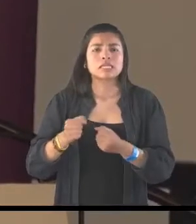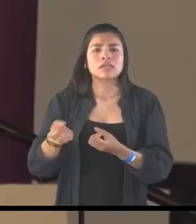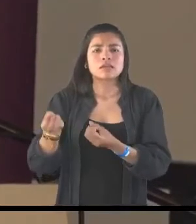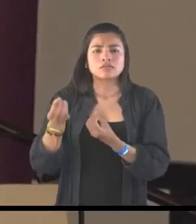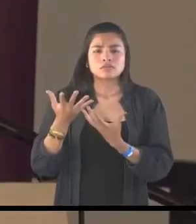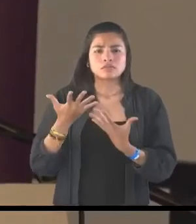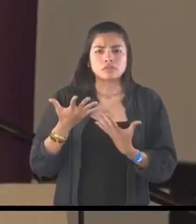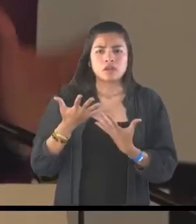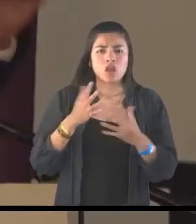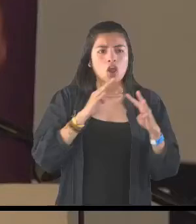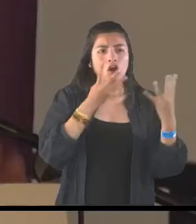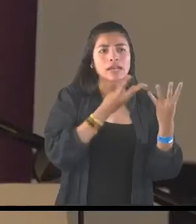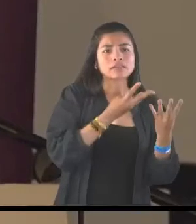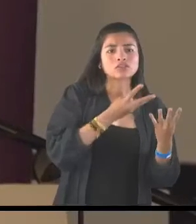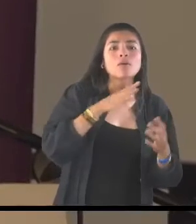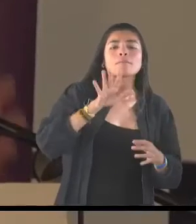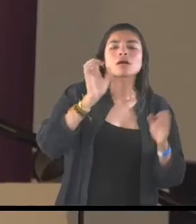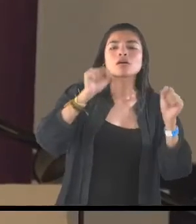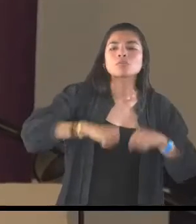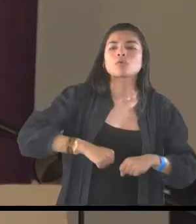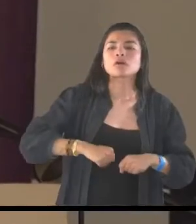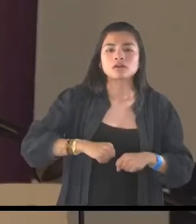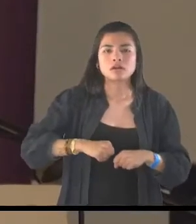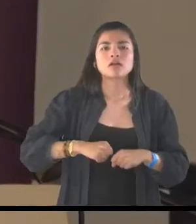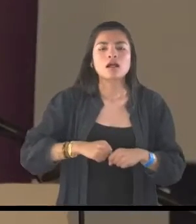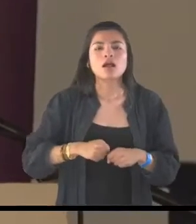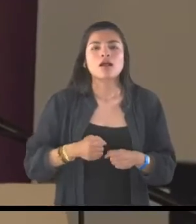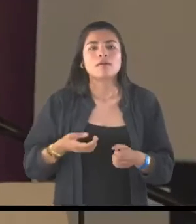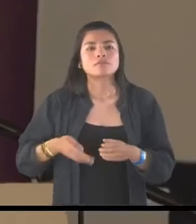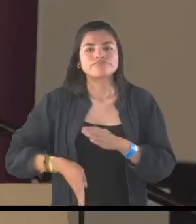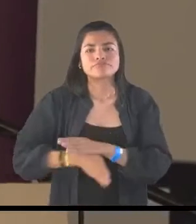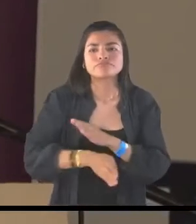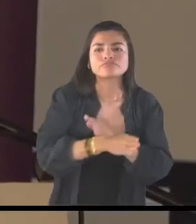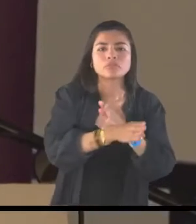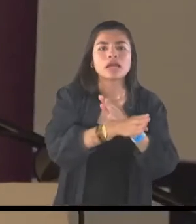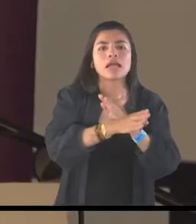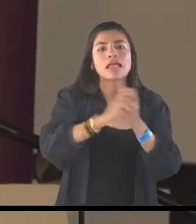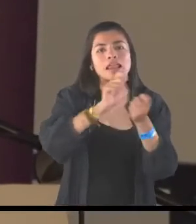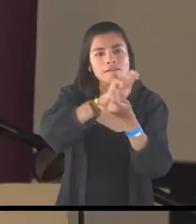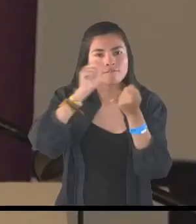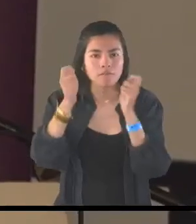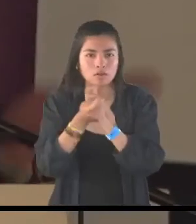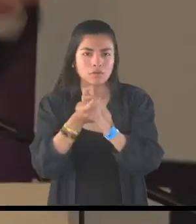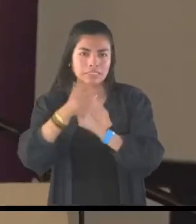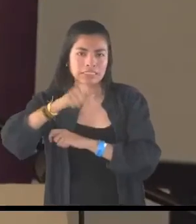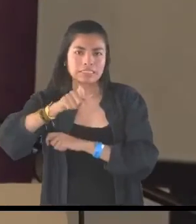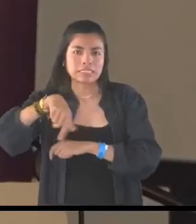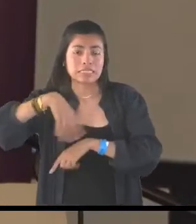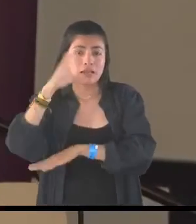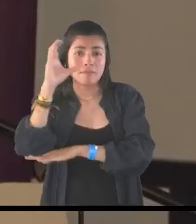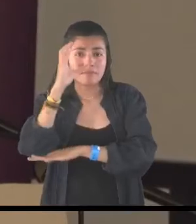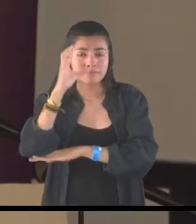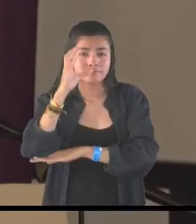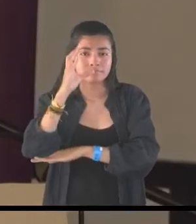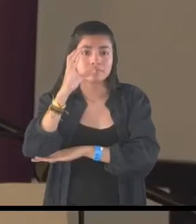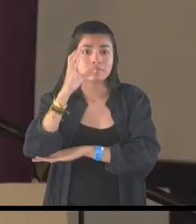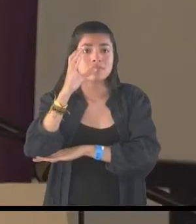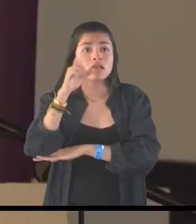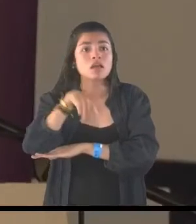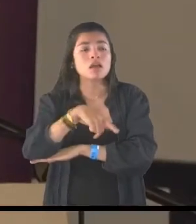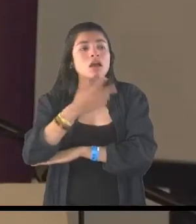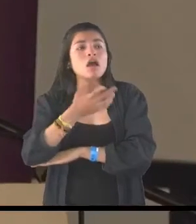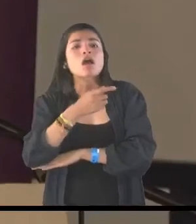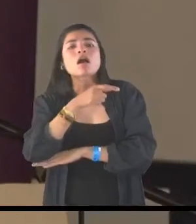del Congreso para evitar el chantaje, para poder sacar adelante las reformas que necesita este país y que de ninguna otra forma que